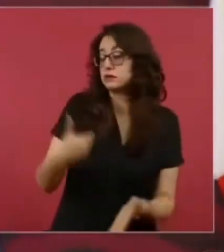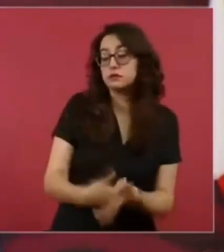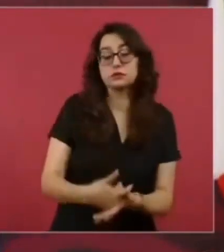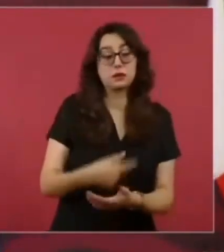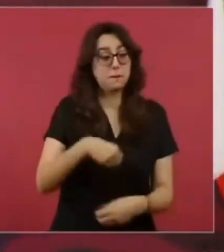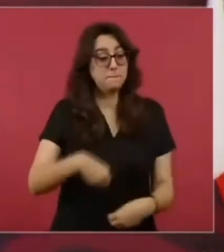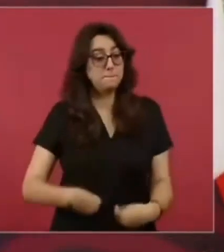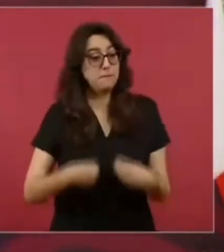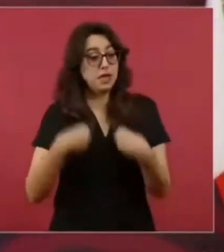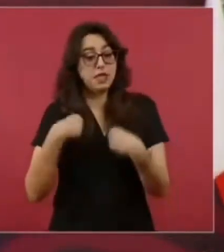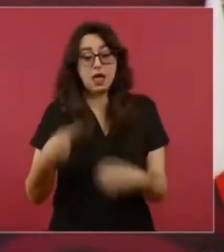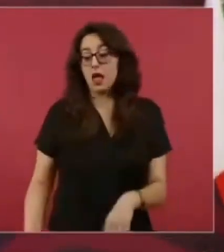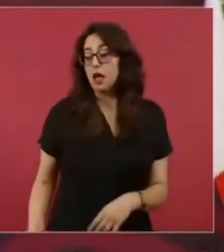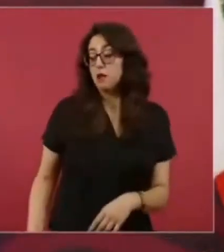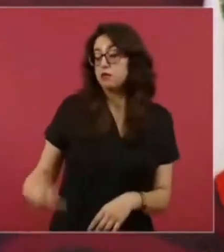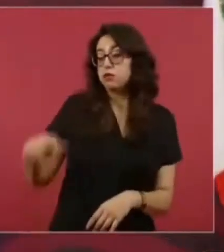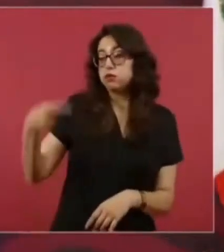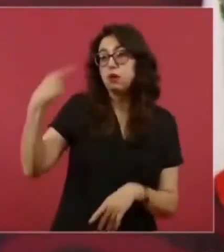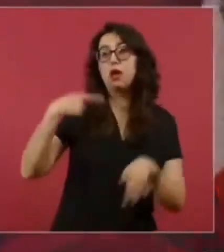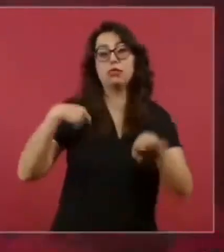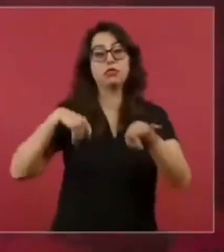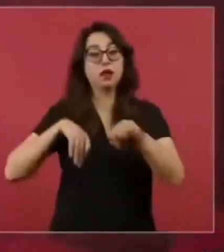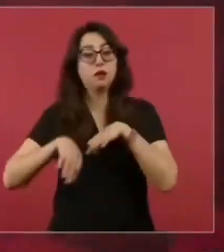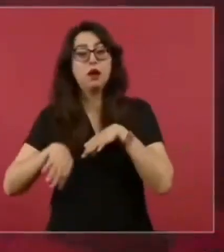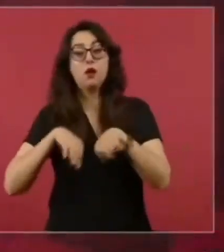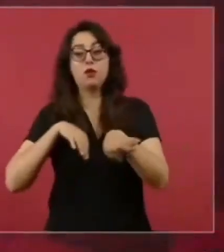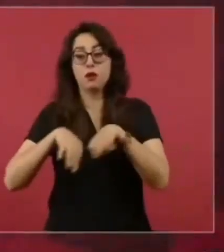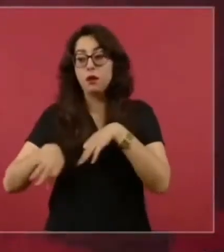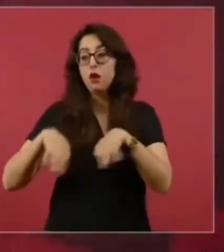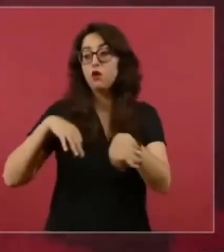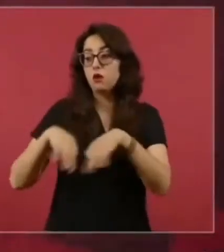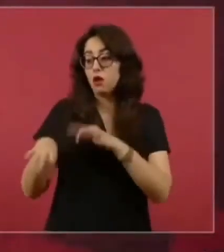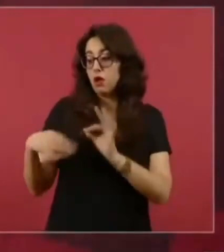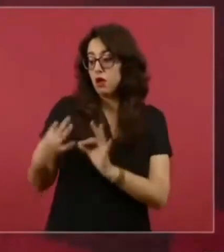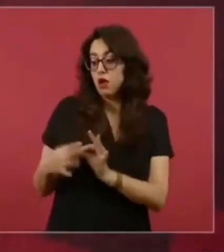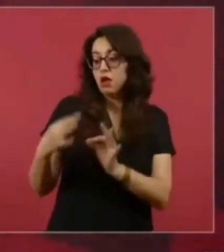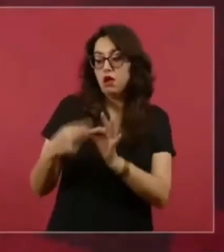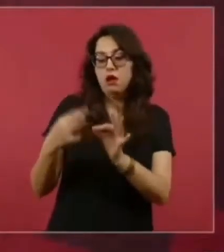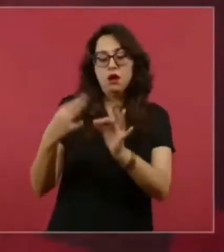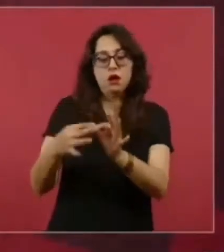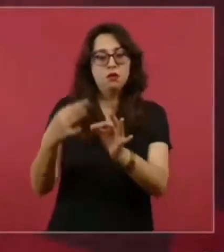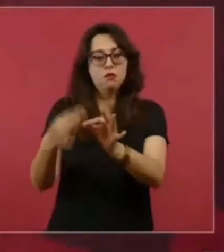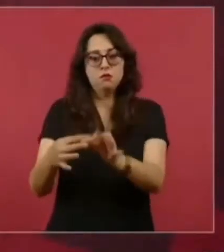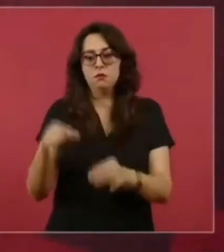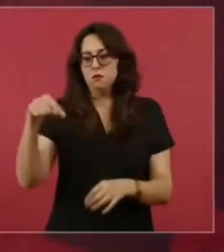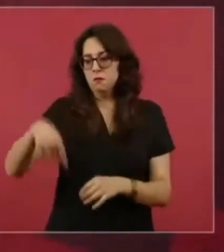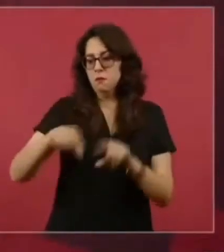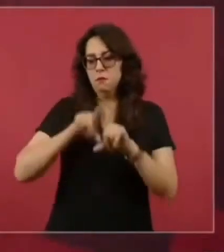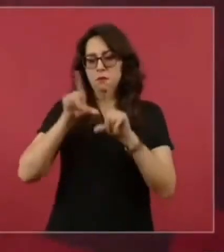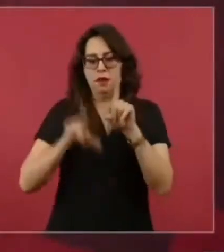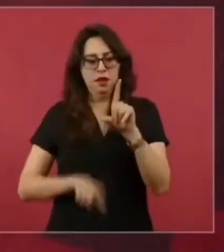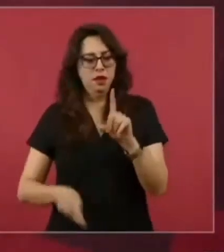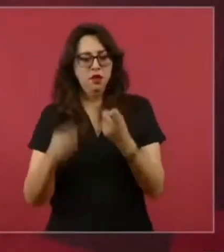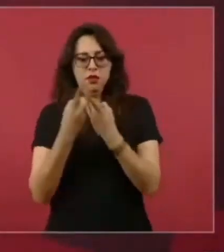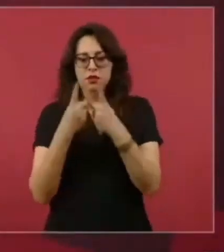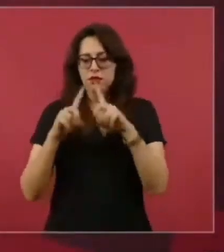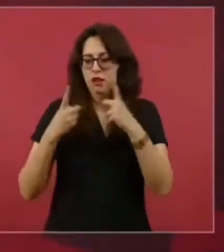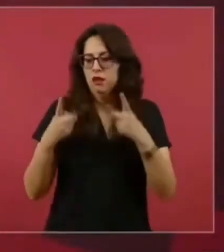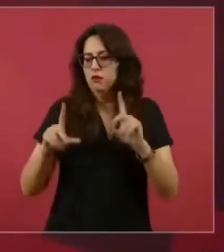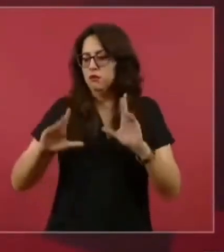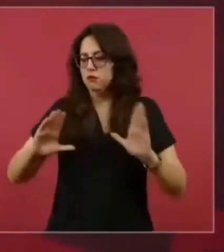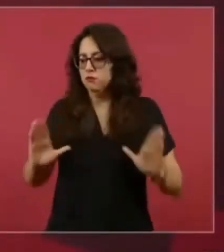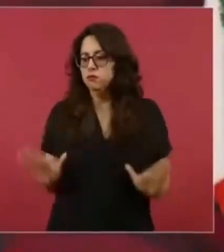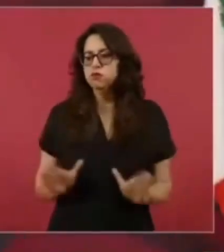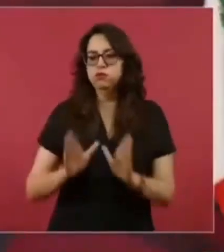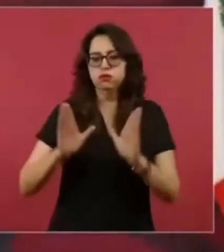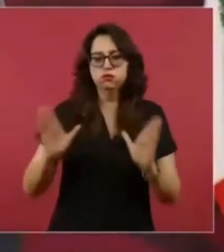con tu trabajo en el desarrollo del país